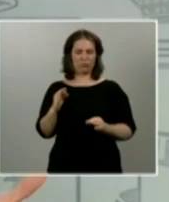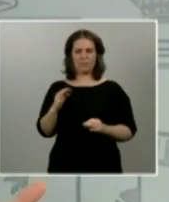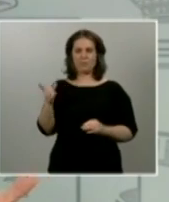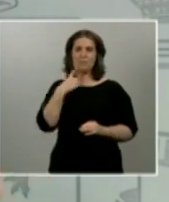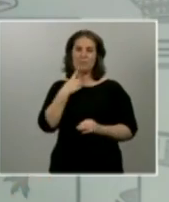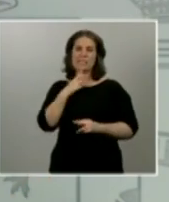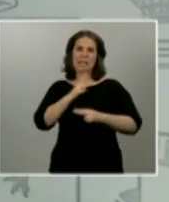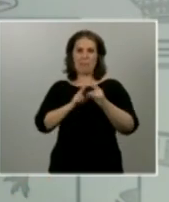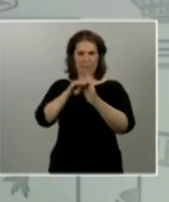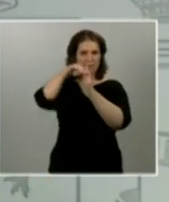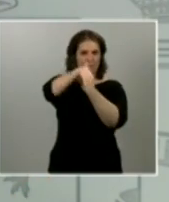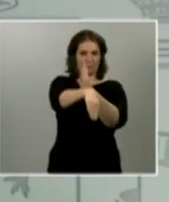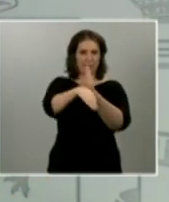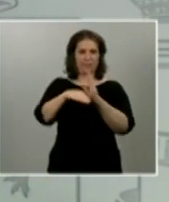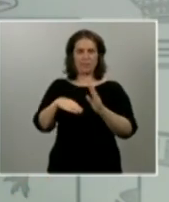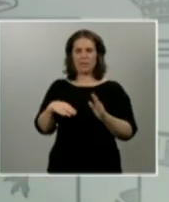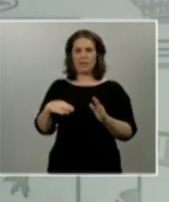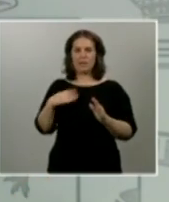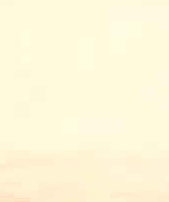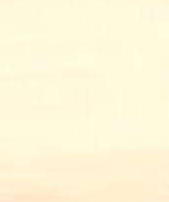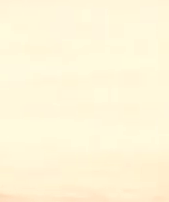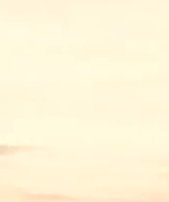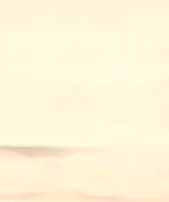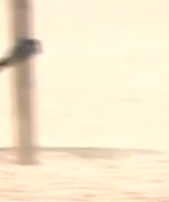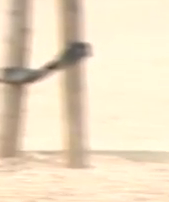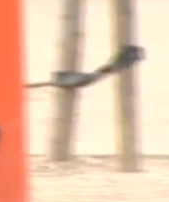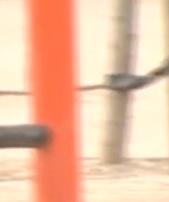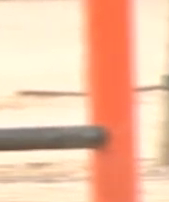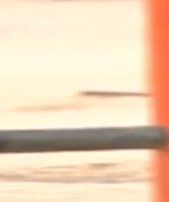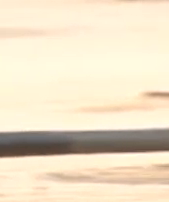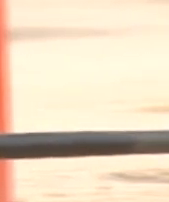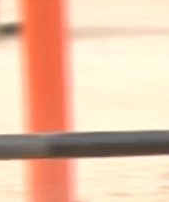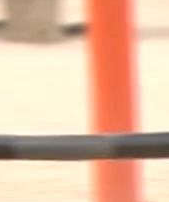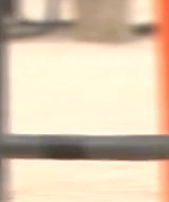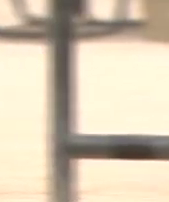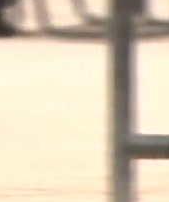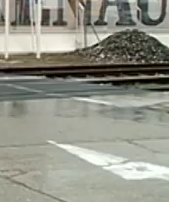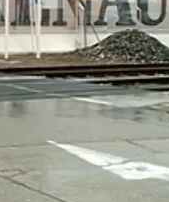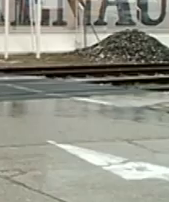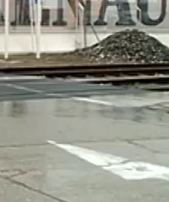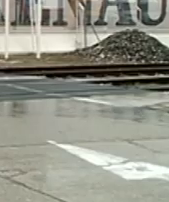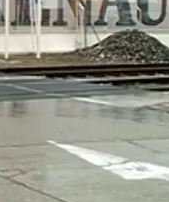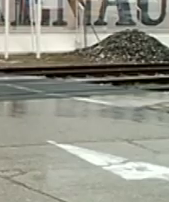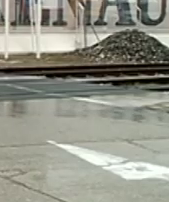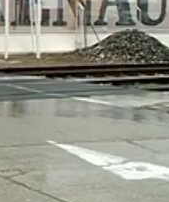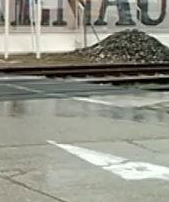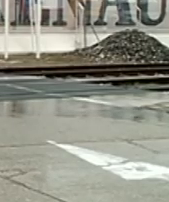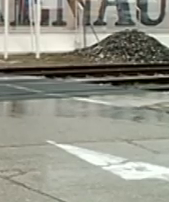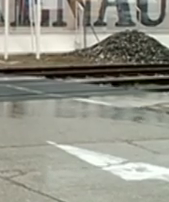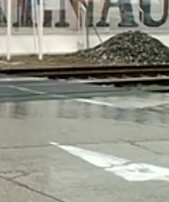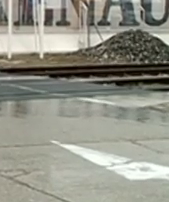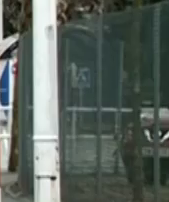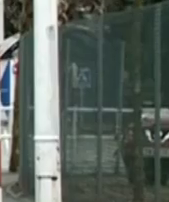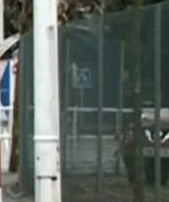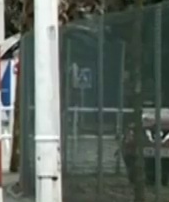definitiva una transición para regresar a nuestra cotidianidad. Es decir, se irá recuperando la normalidad de forma progresiva. Lo mismo